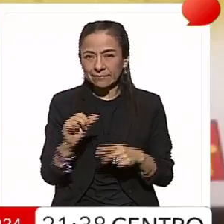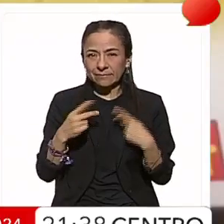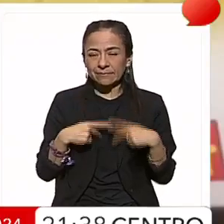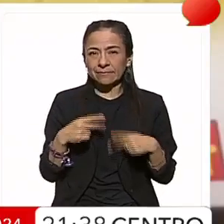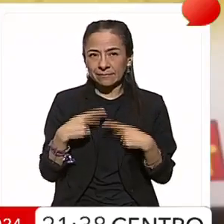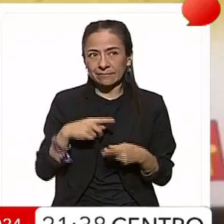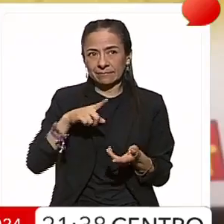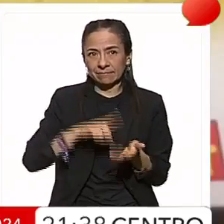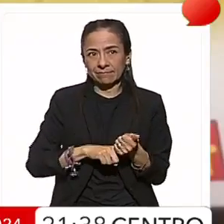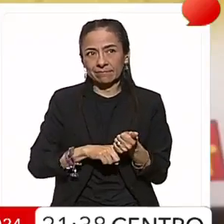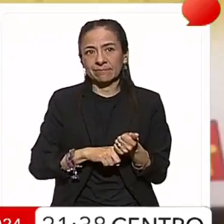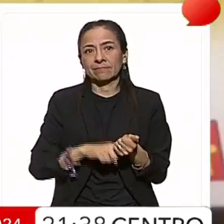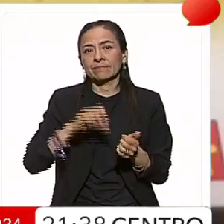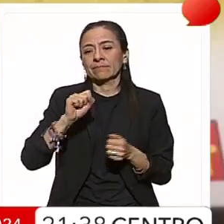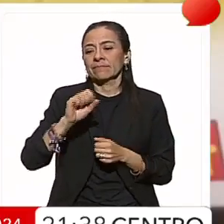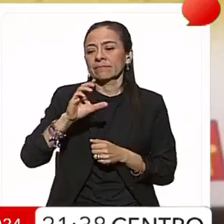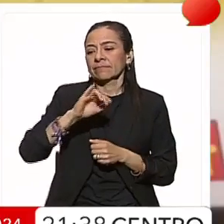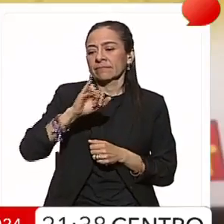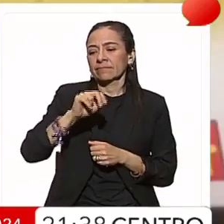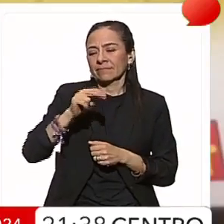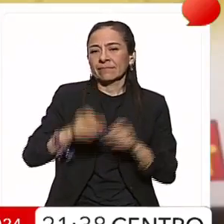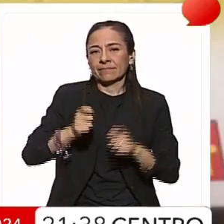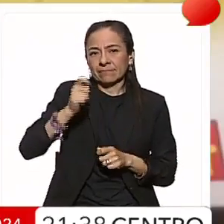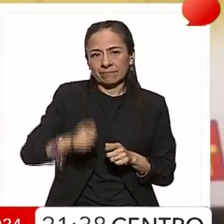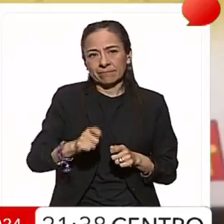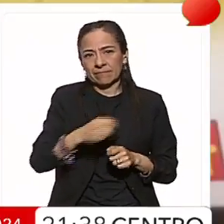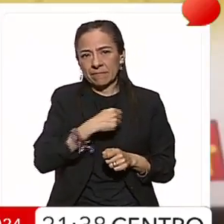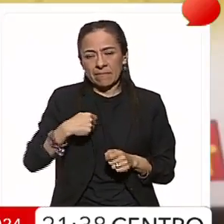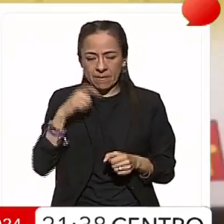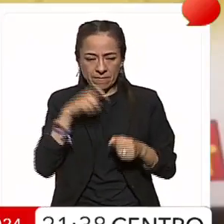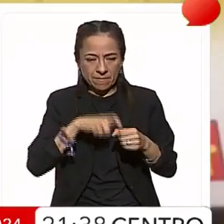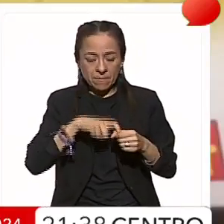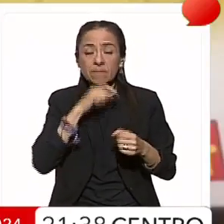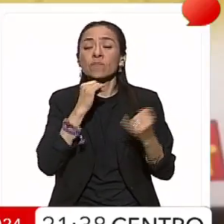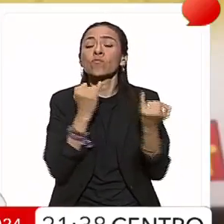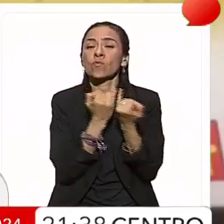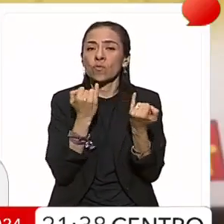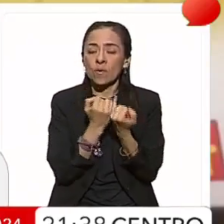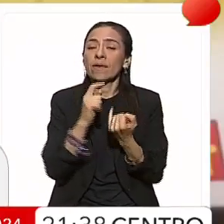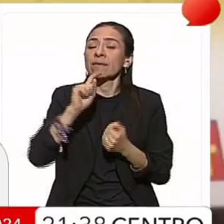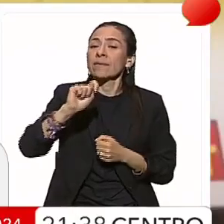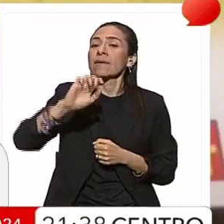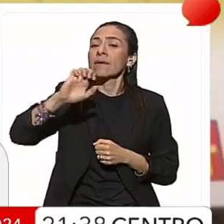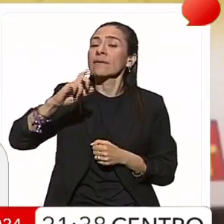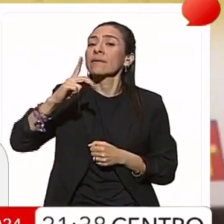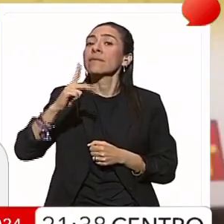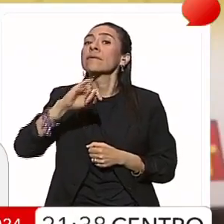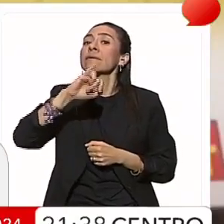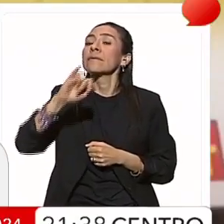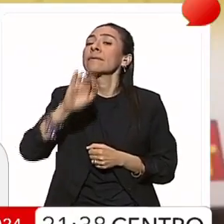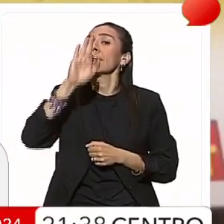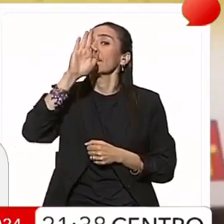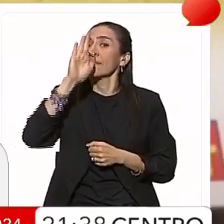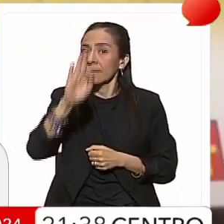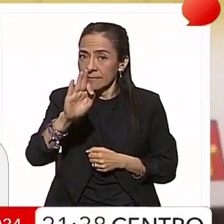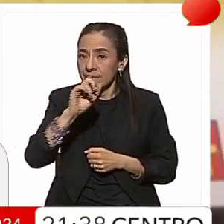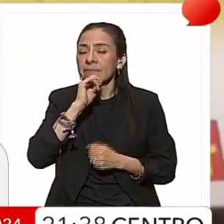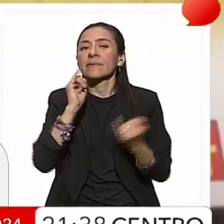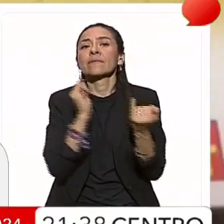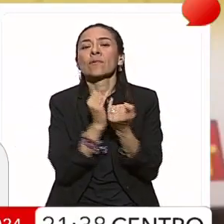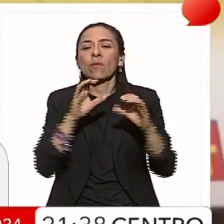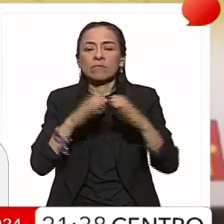la Suprema Corte de Justicia de la Nación, del Tribunal Electoral del Poder Judicial de la Federación, del Consejo